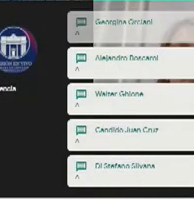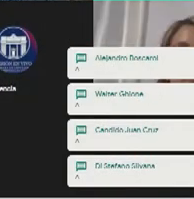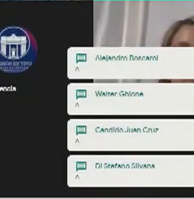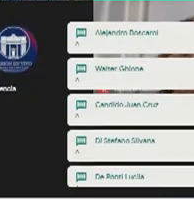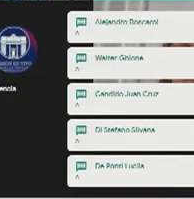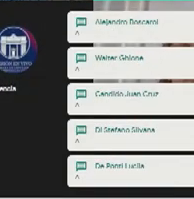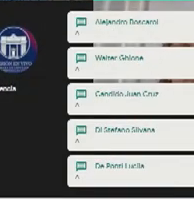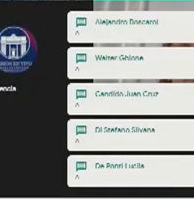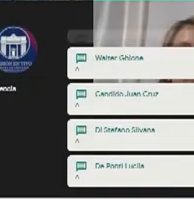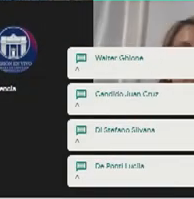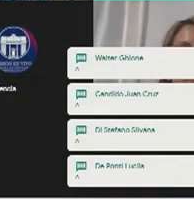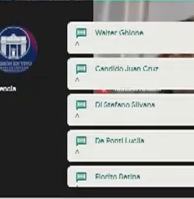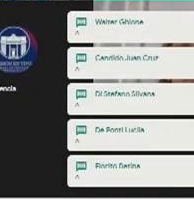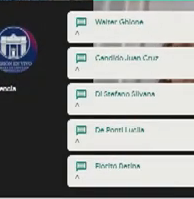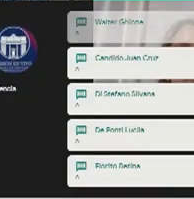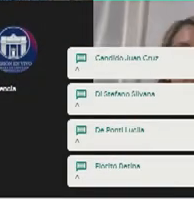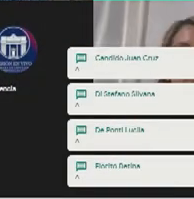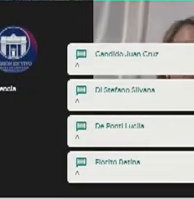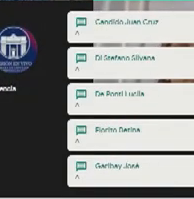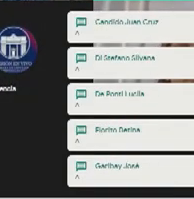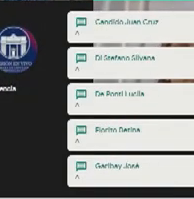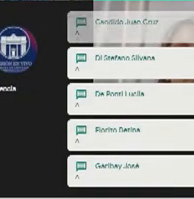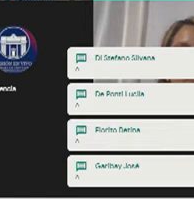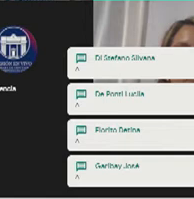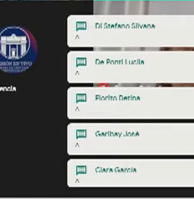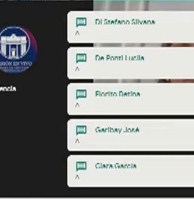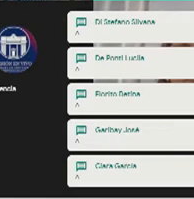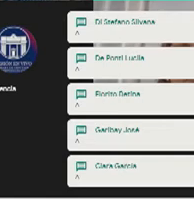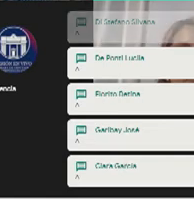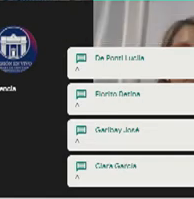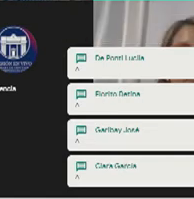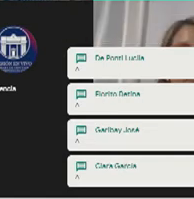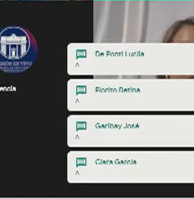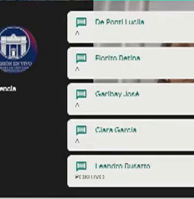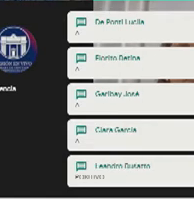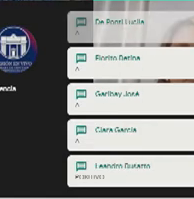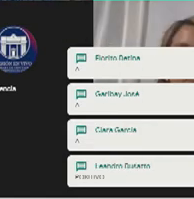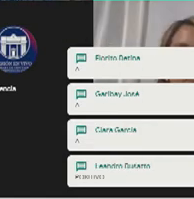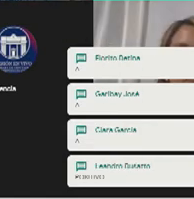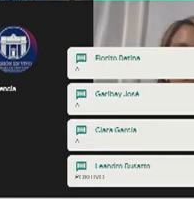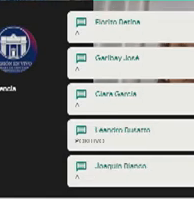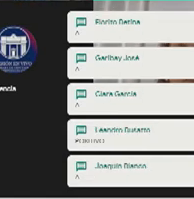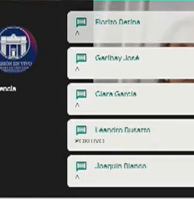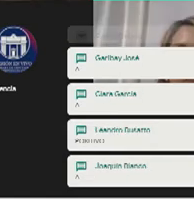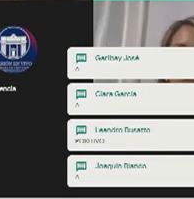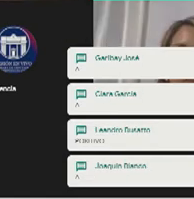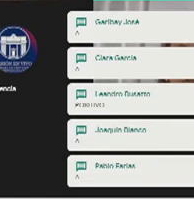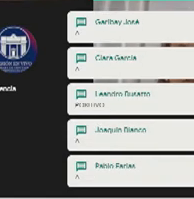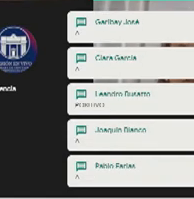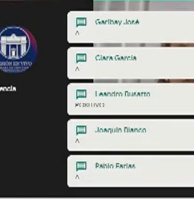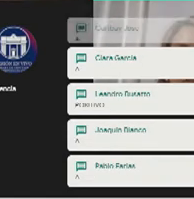aprobado vamos a poner en consideración el proyecto en particular el artículo 1